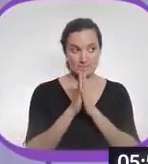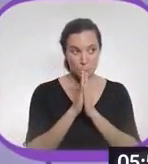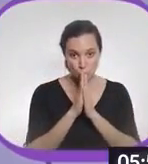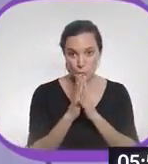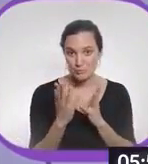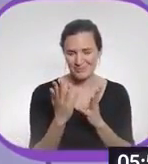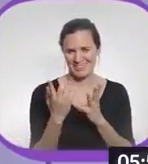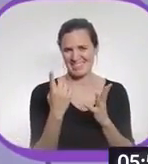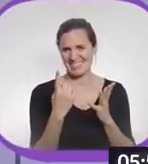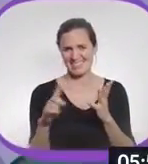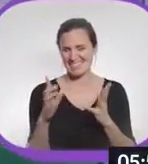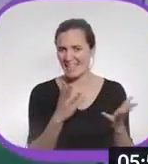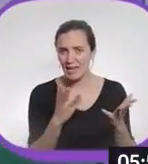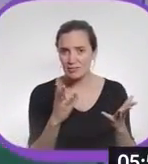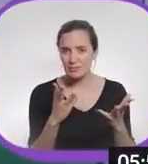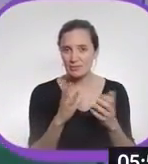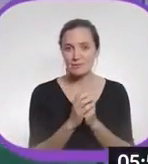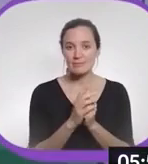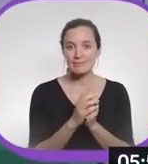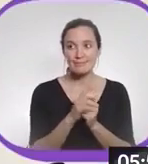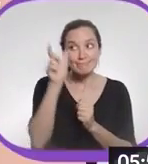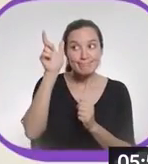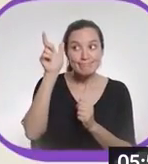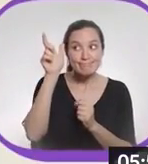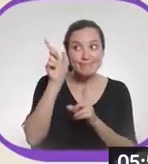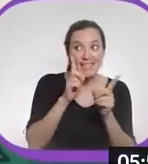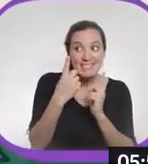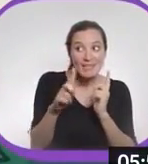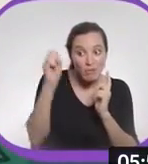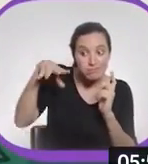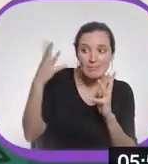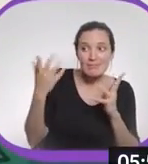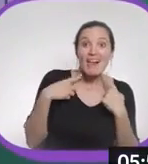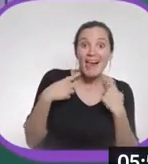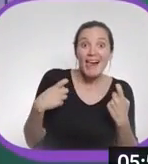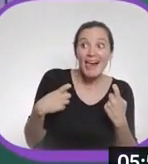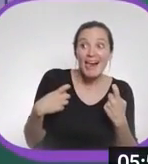¡Mira con algún extraño! ¡Hola, extraña!